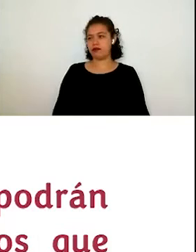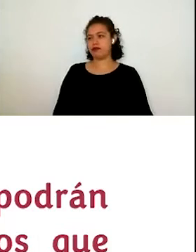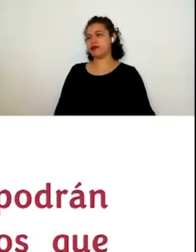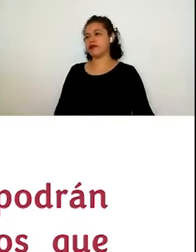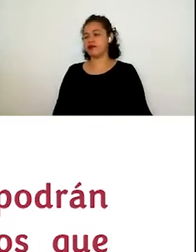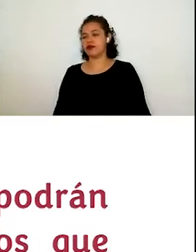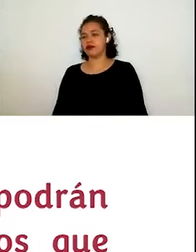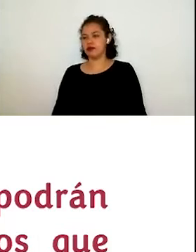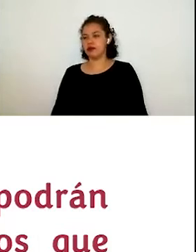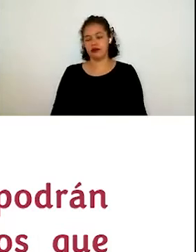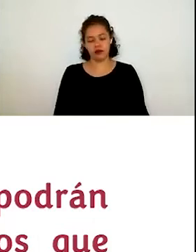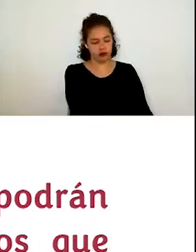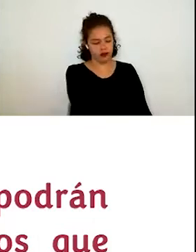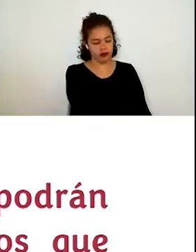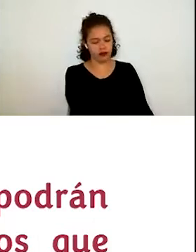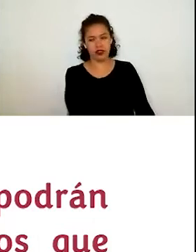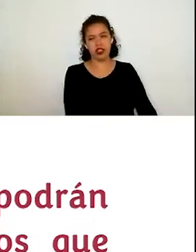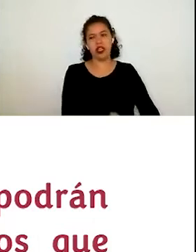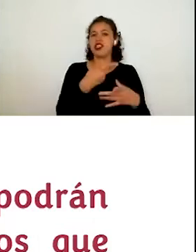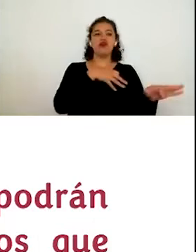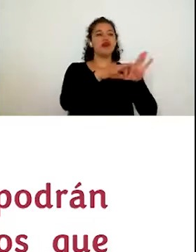a menos que se separen de su cargo.